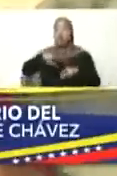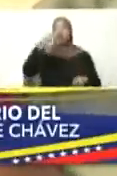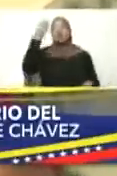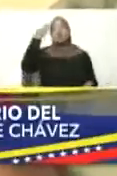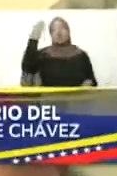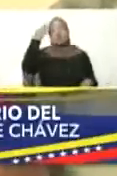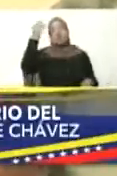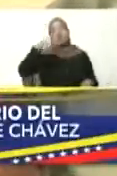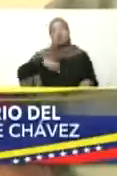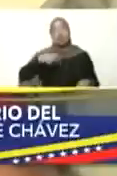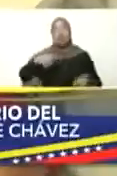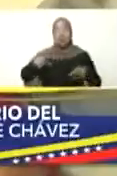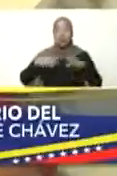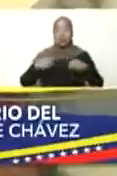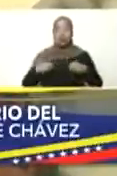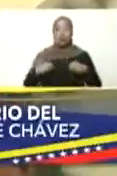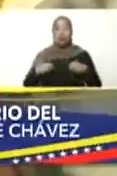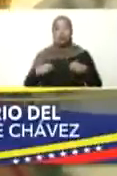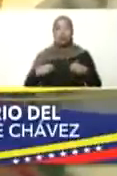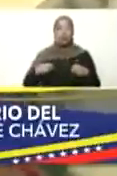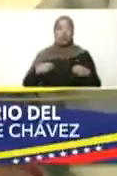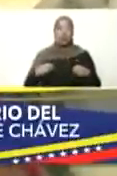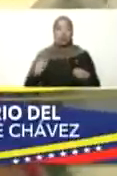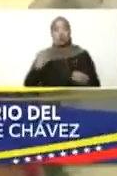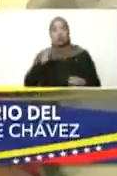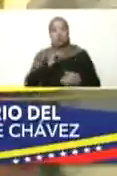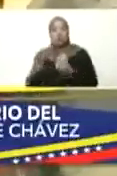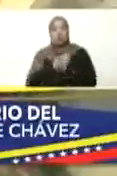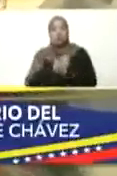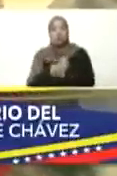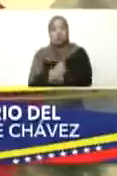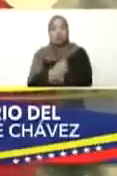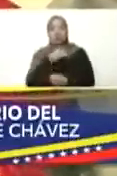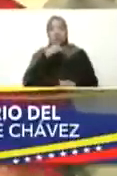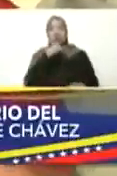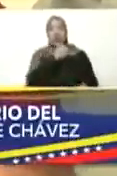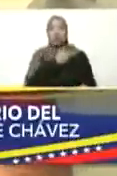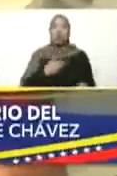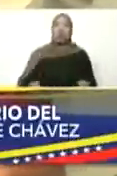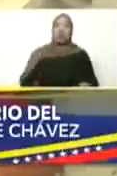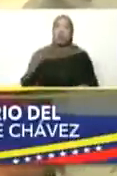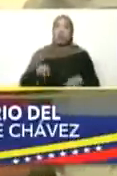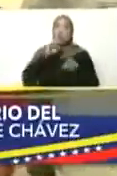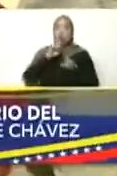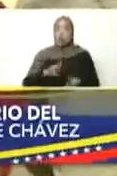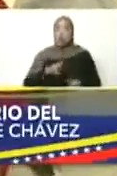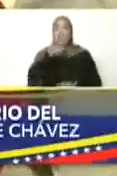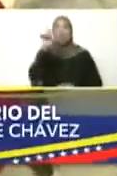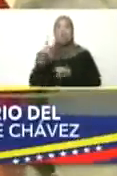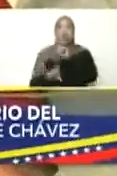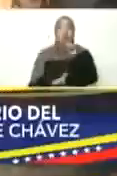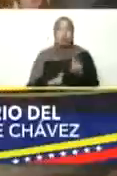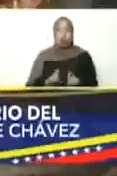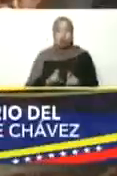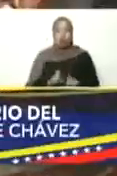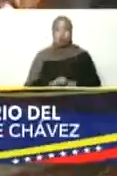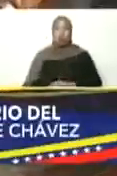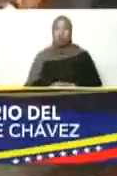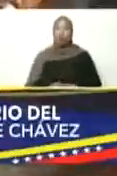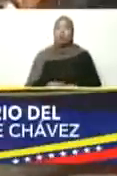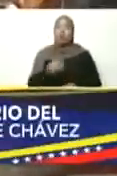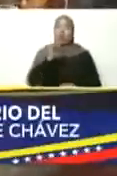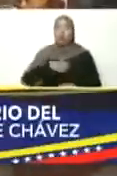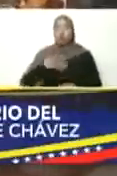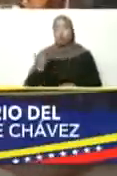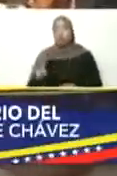Chávez, hoy nos reconoce, nos moraliza, nos apoya. Y bueno, presidente, respondiendo su pregunta, pues aquí tenemos espacio